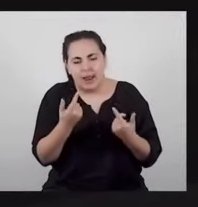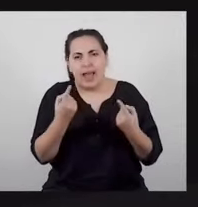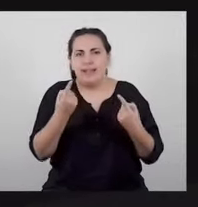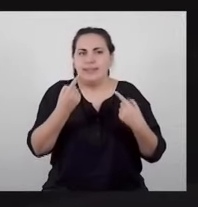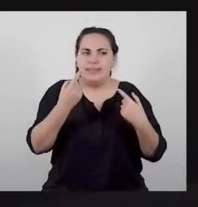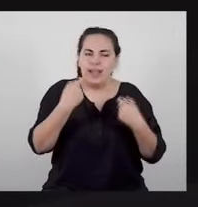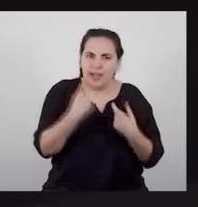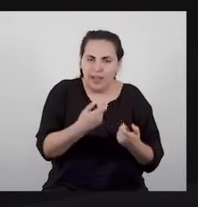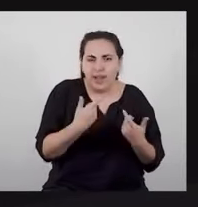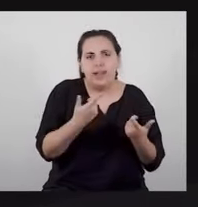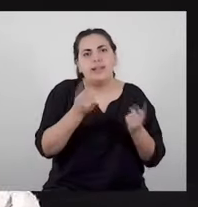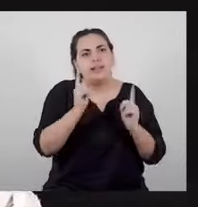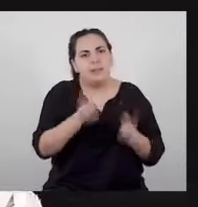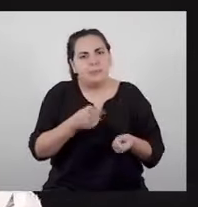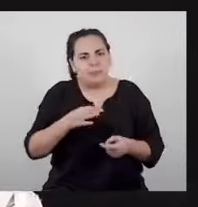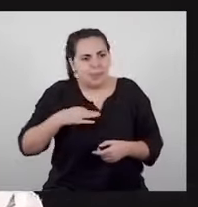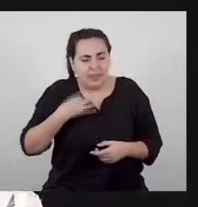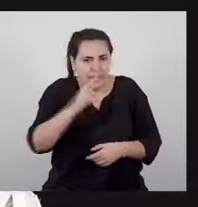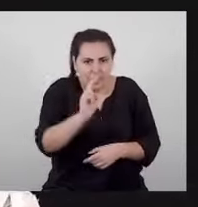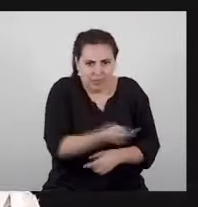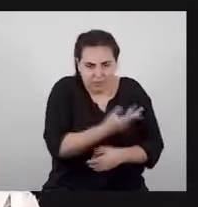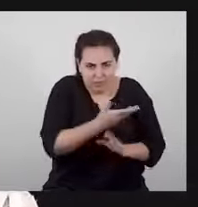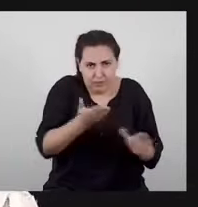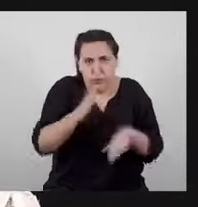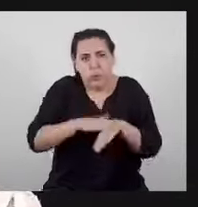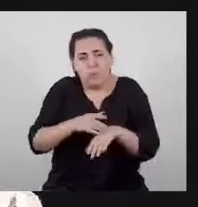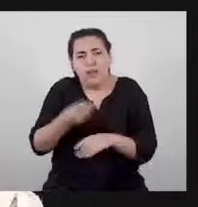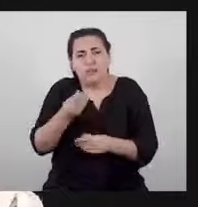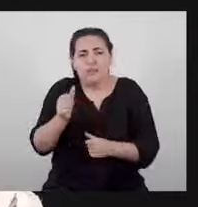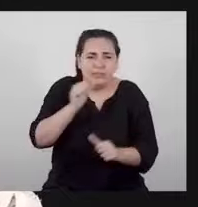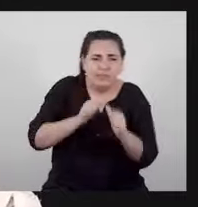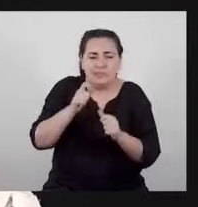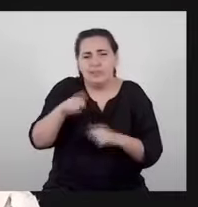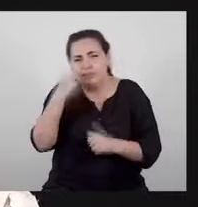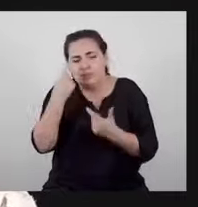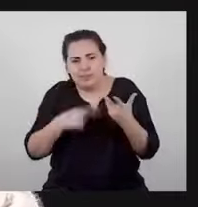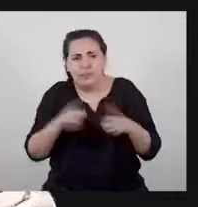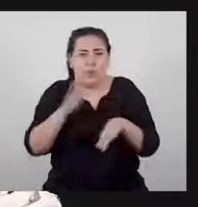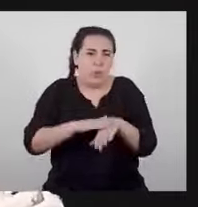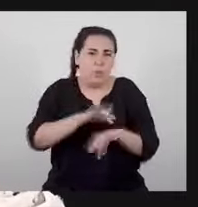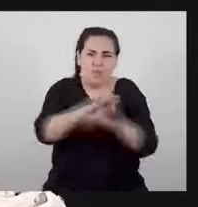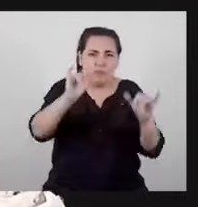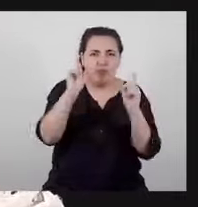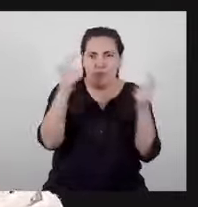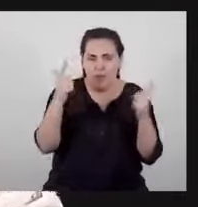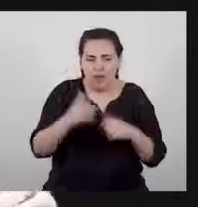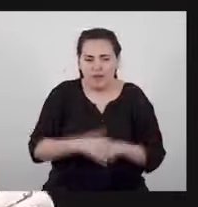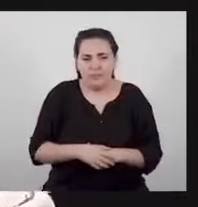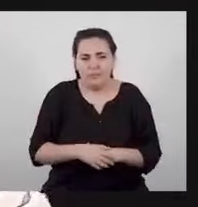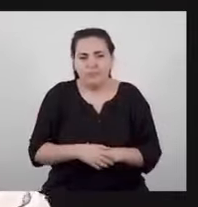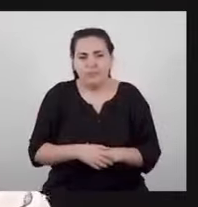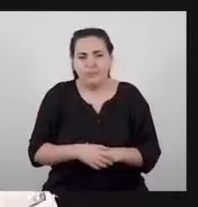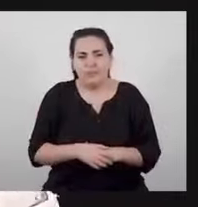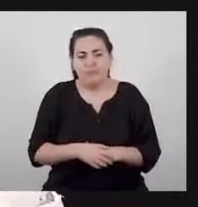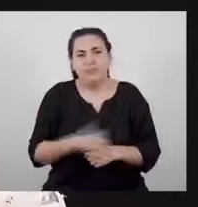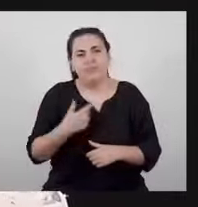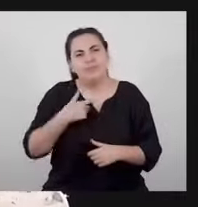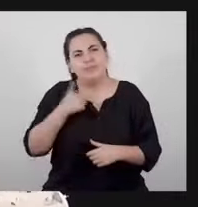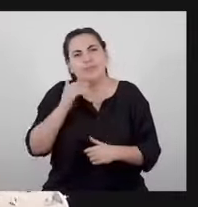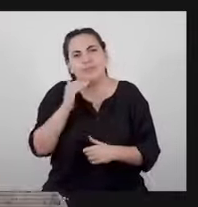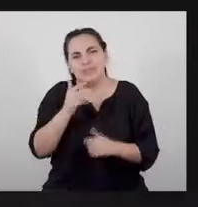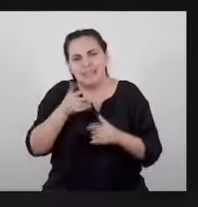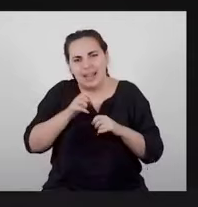me gustaría dar después de estos 20 años de estar con con mi hijo en una pancarta